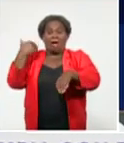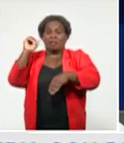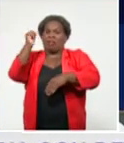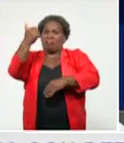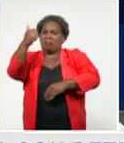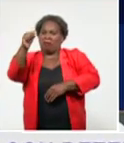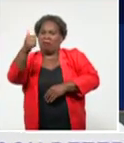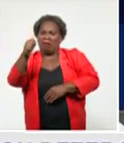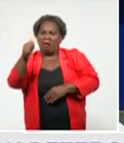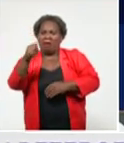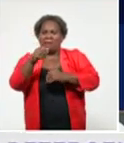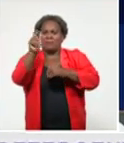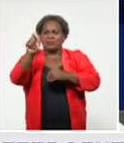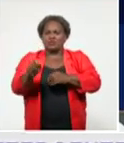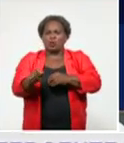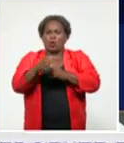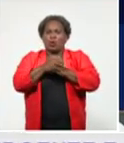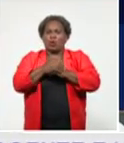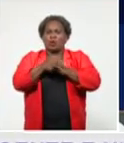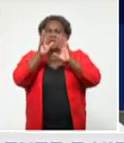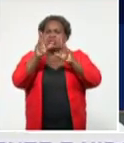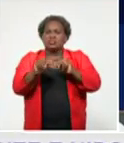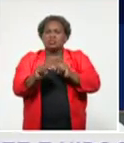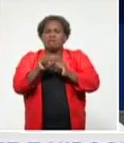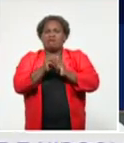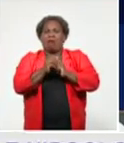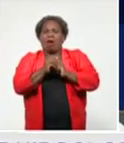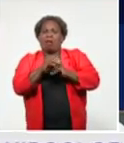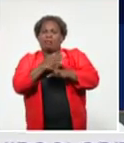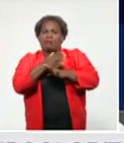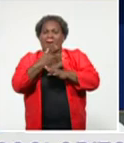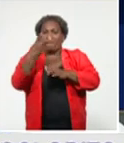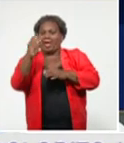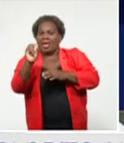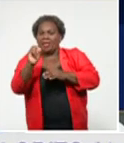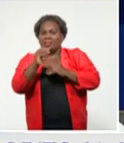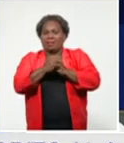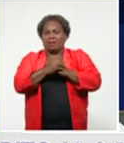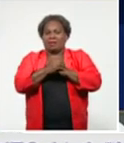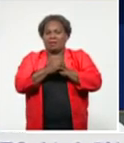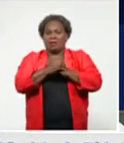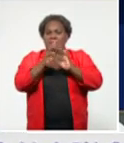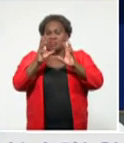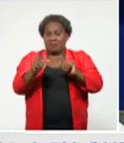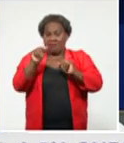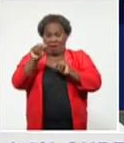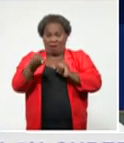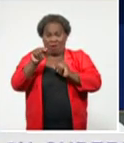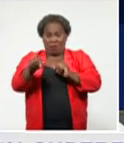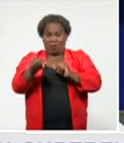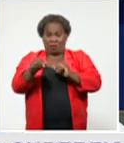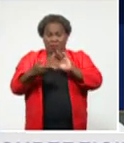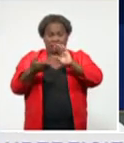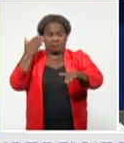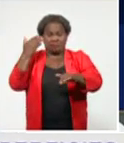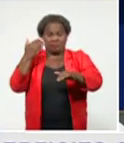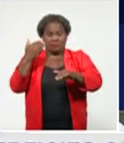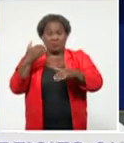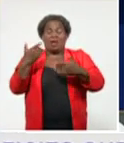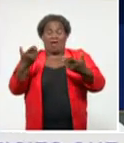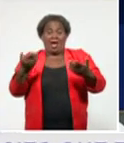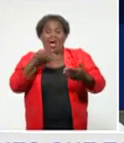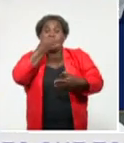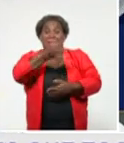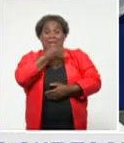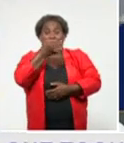tenido cifras de un solo número, 20 altas, esta cifra que estamos presentando. Bueno, pues eso obedece